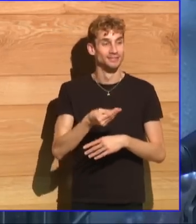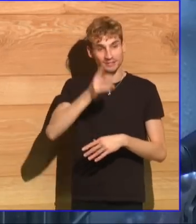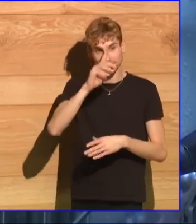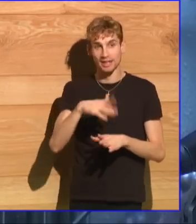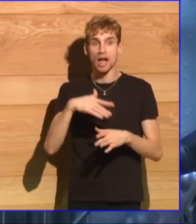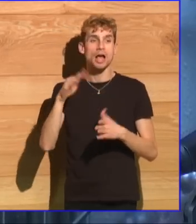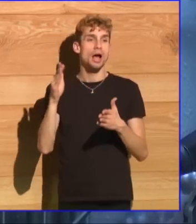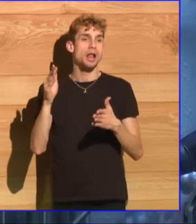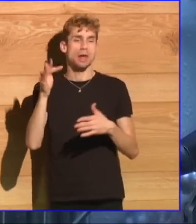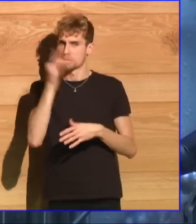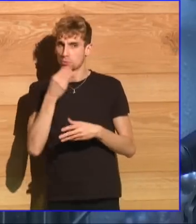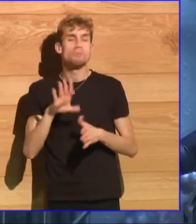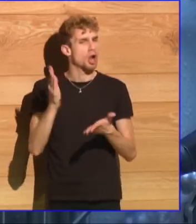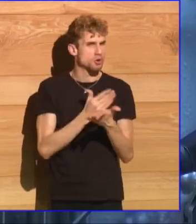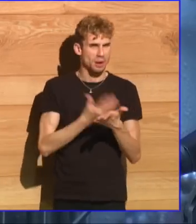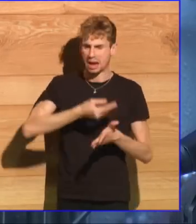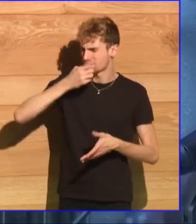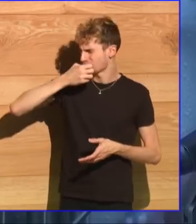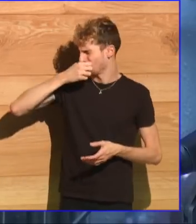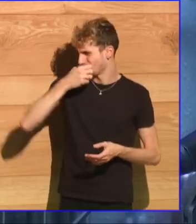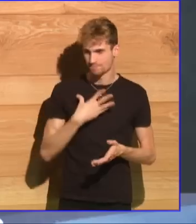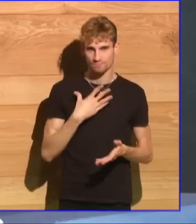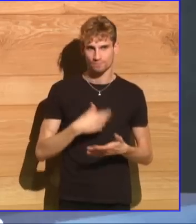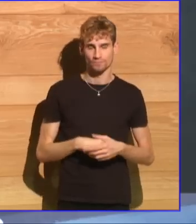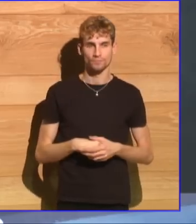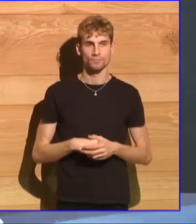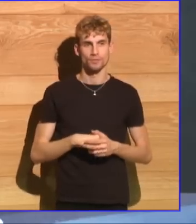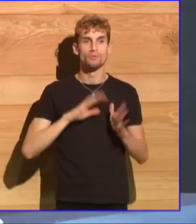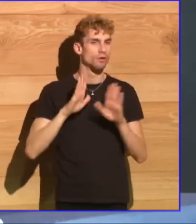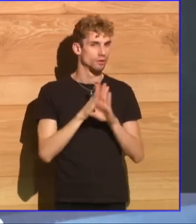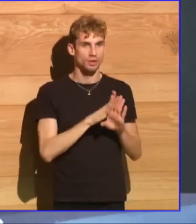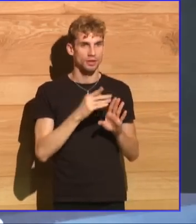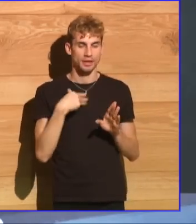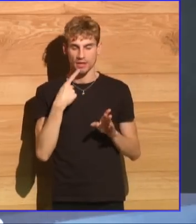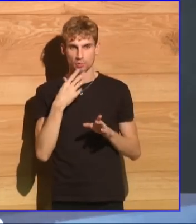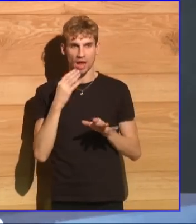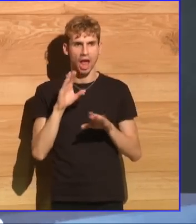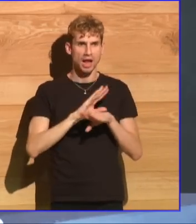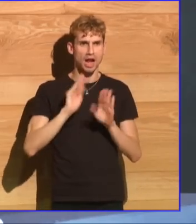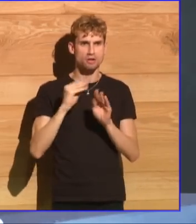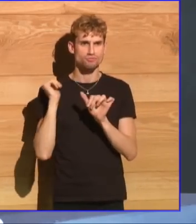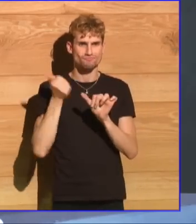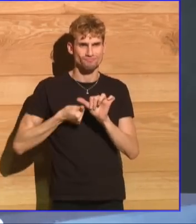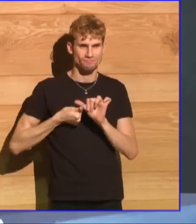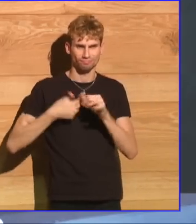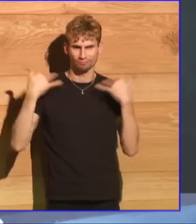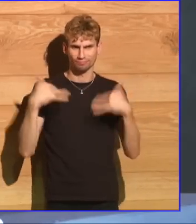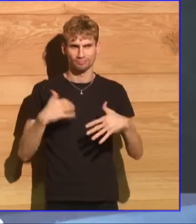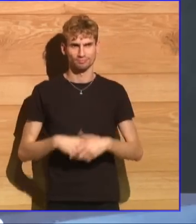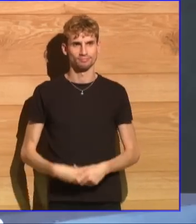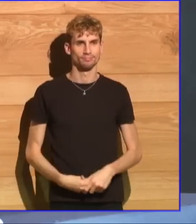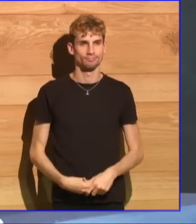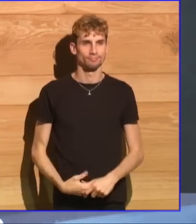Pero la novela es la hostia. Sí, sí, es Joder. verdad. Pero bueno, al margen, quiero decir que venía con mucha carrera hecha